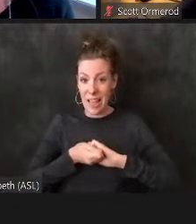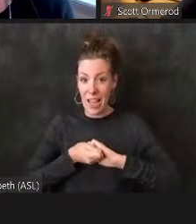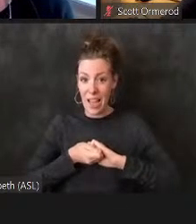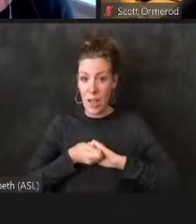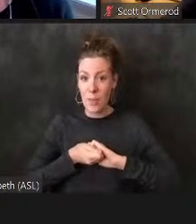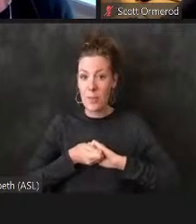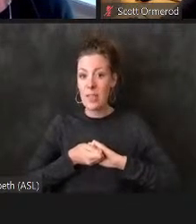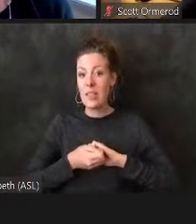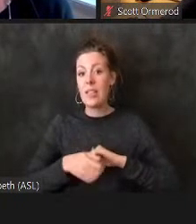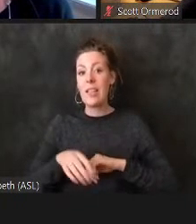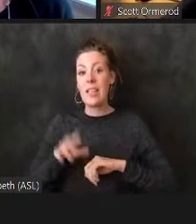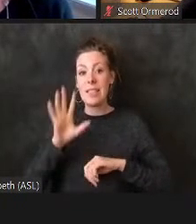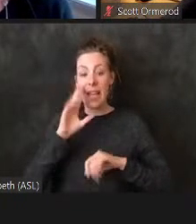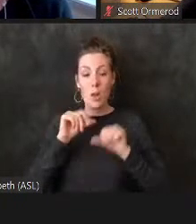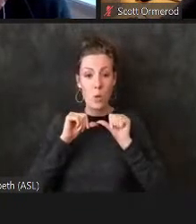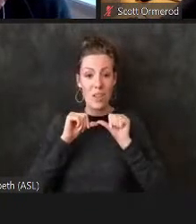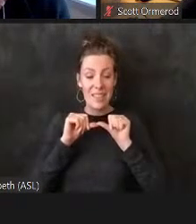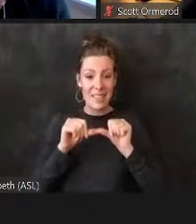del estado.